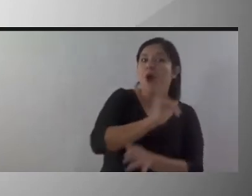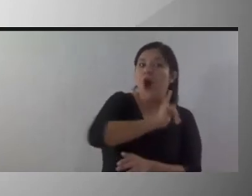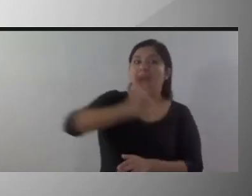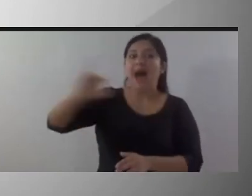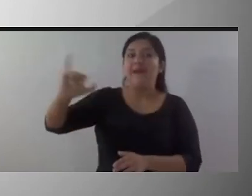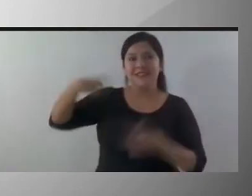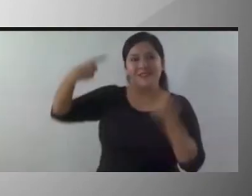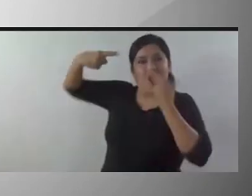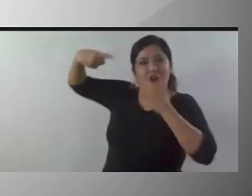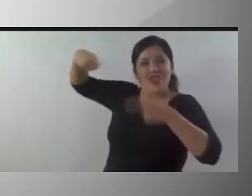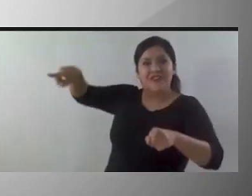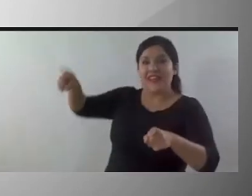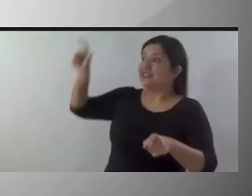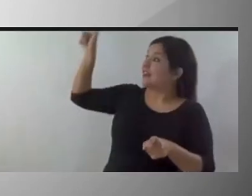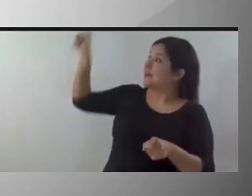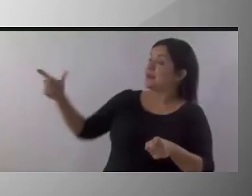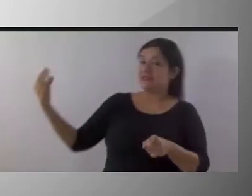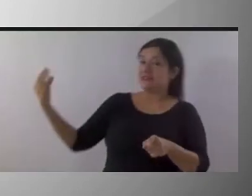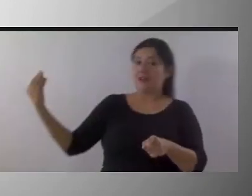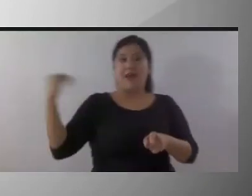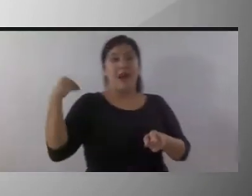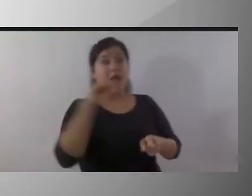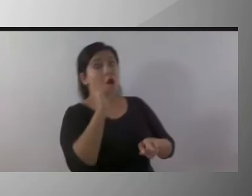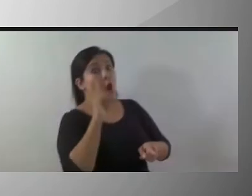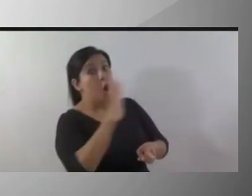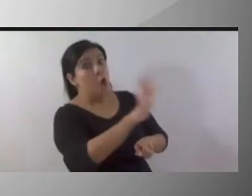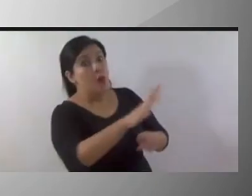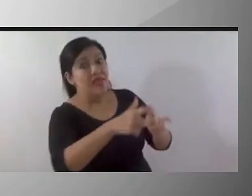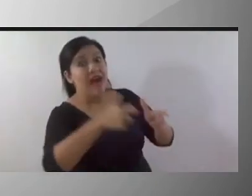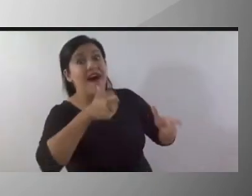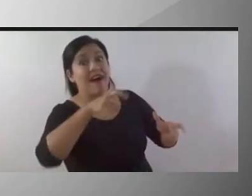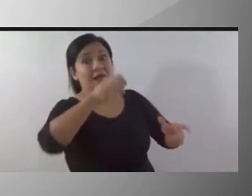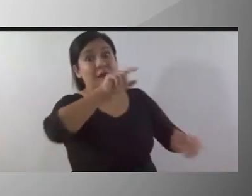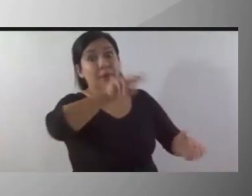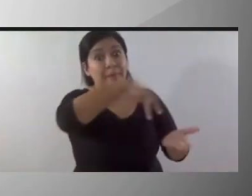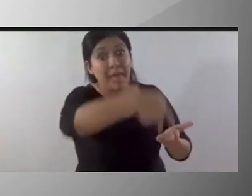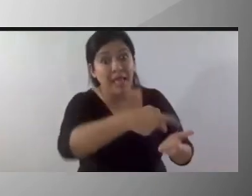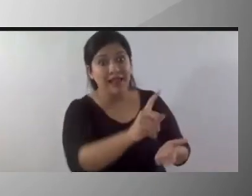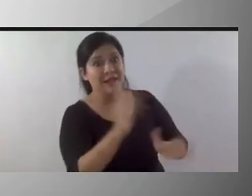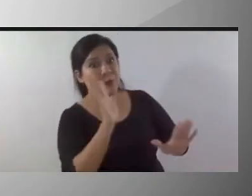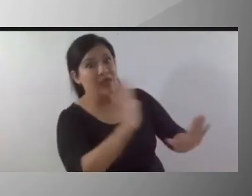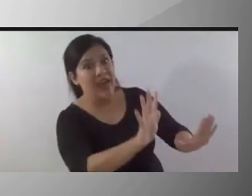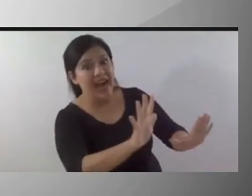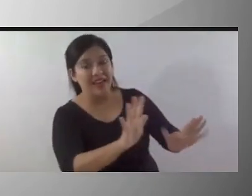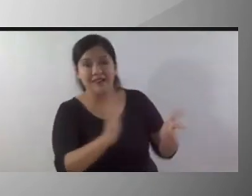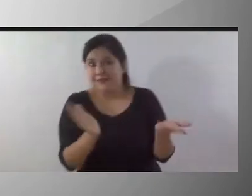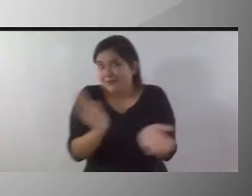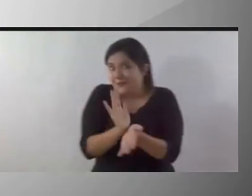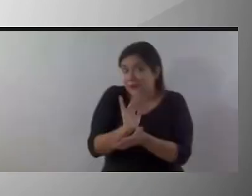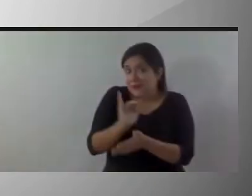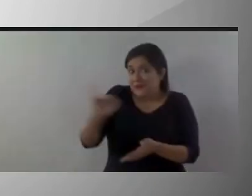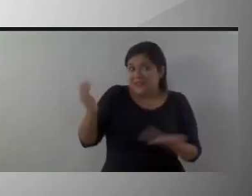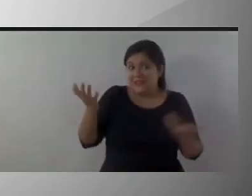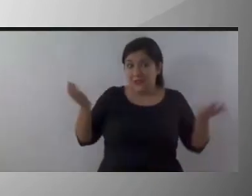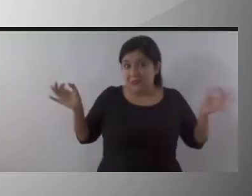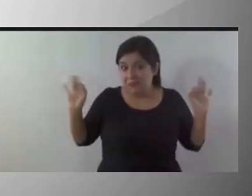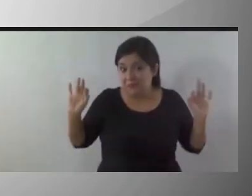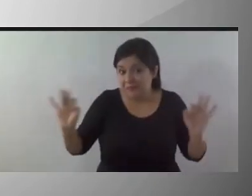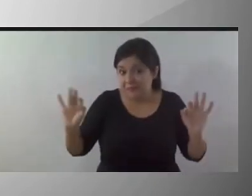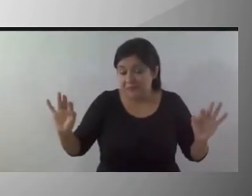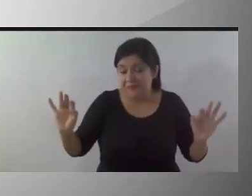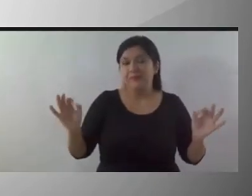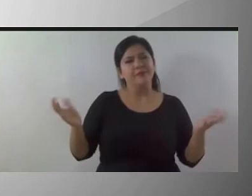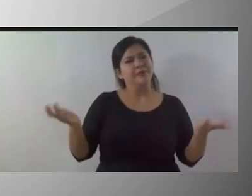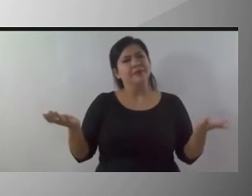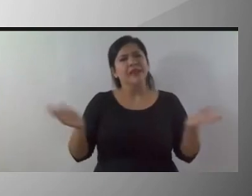ser igual que las personas con vista. Y la igualdad no pasa por ser parecido como el discurso médico del que